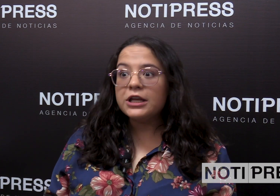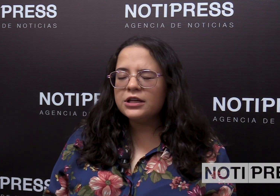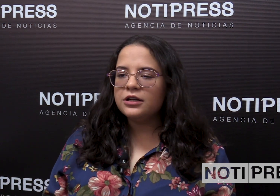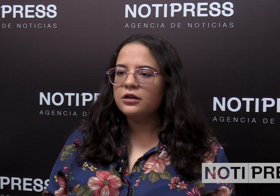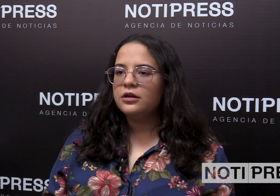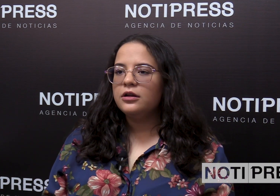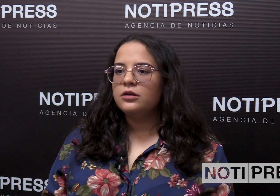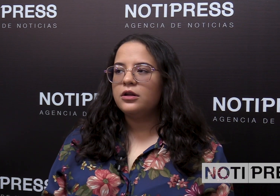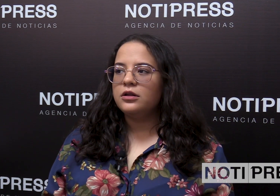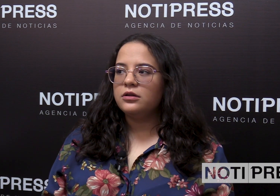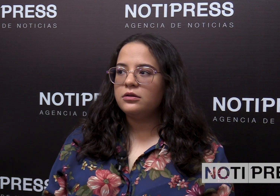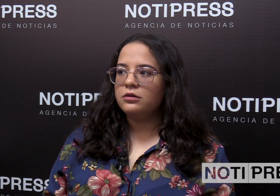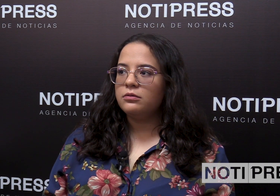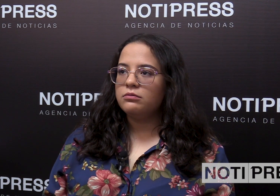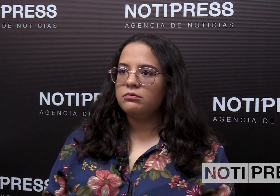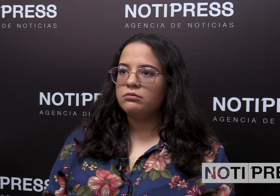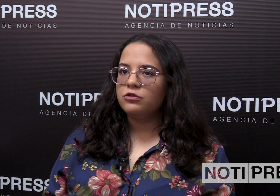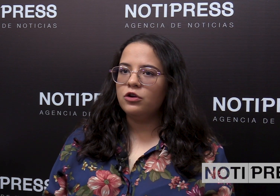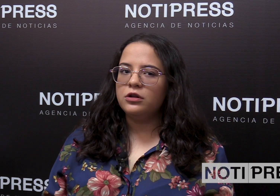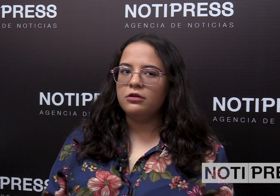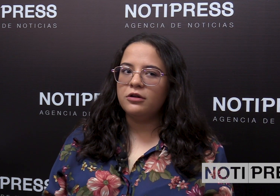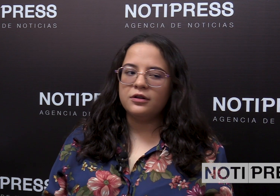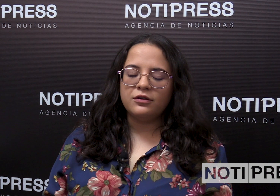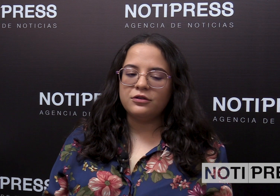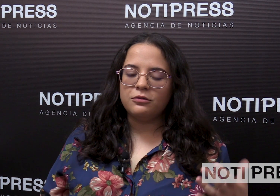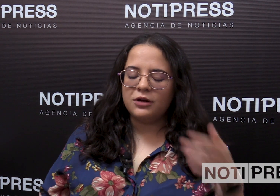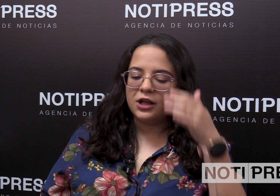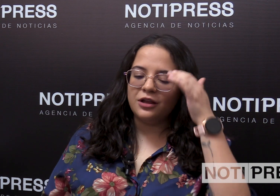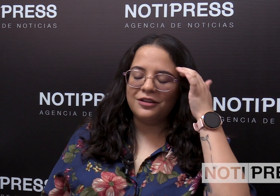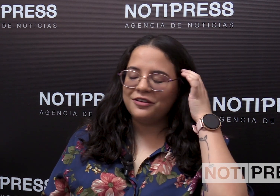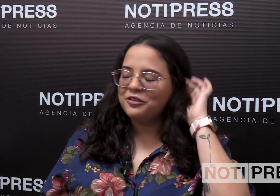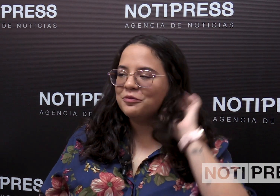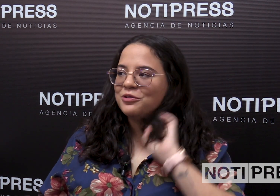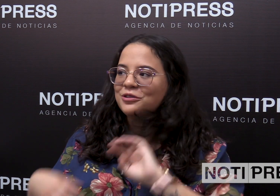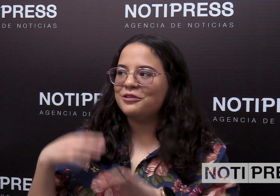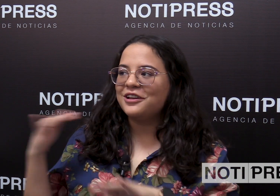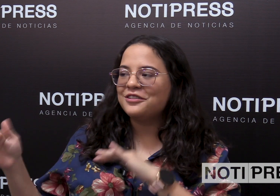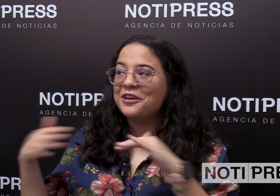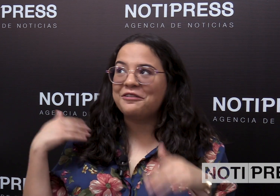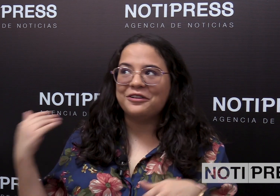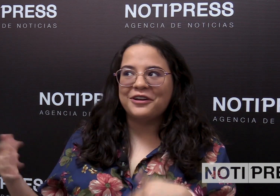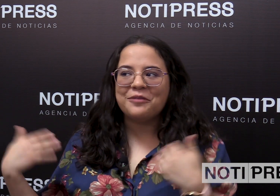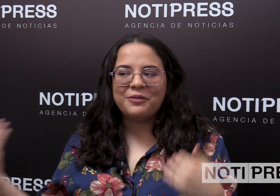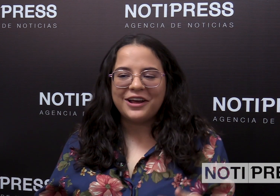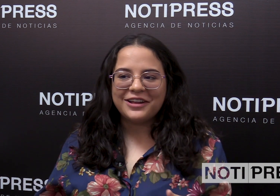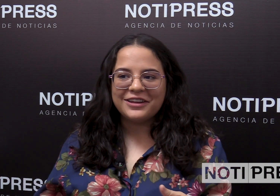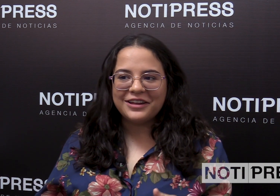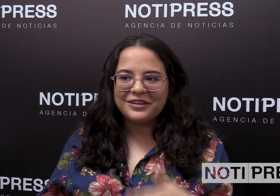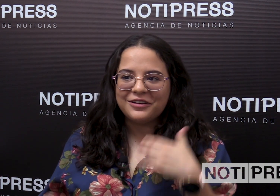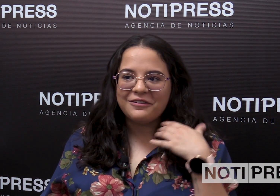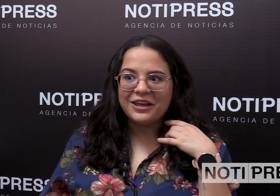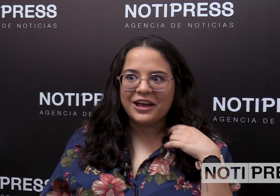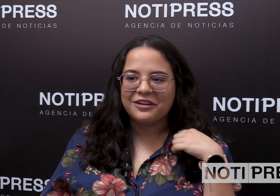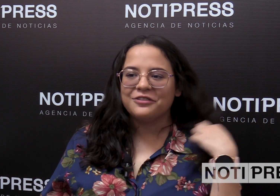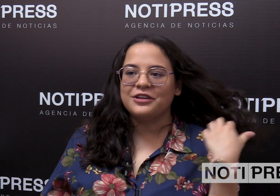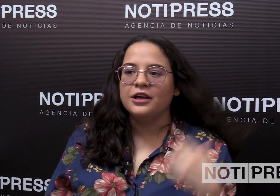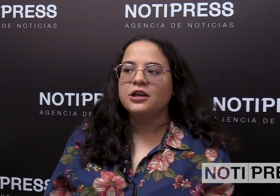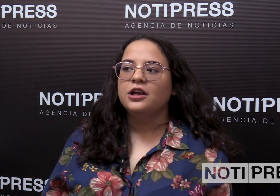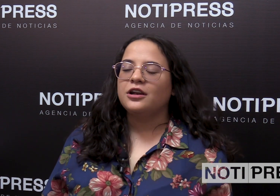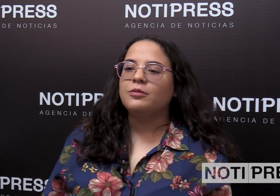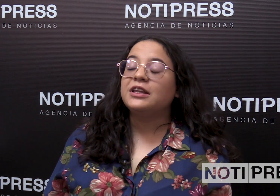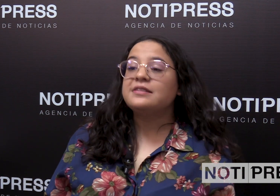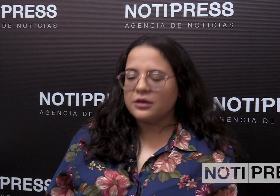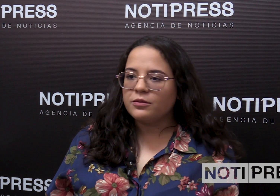en abril. eh, yo te cuento sobre esto de cuando era precandidata todavía, ¿no? O